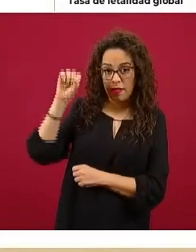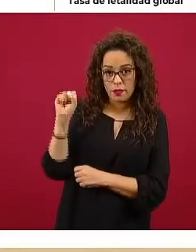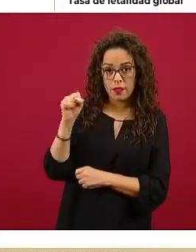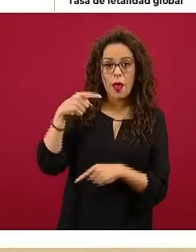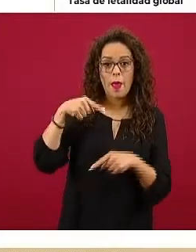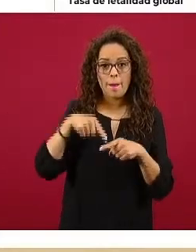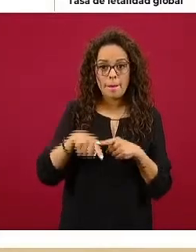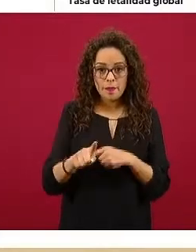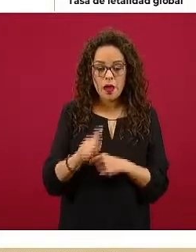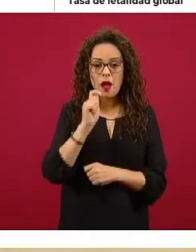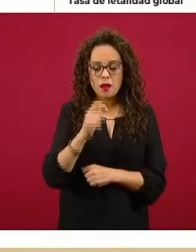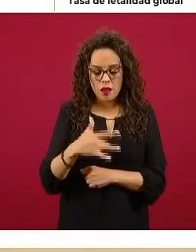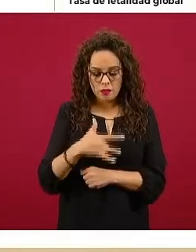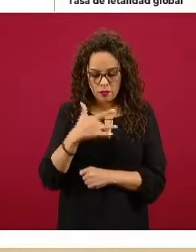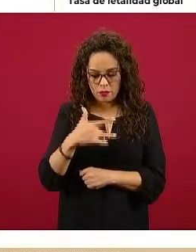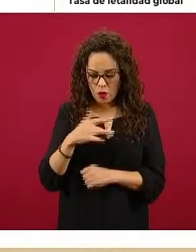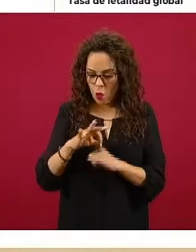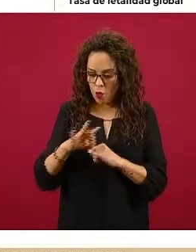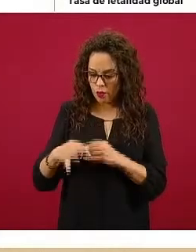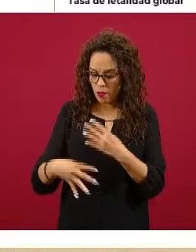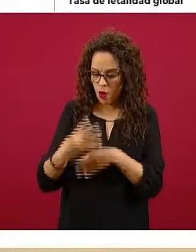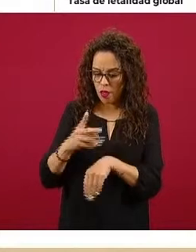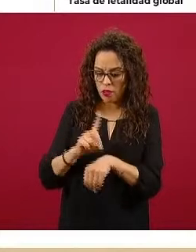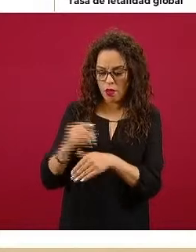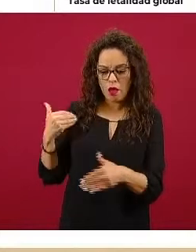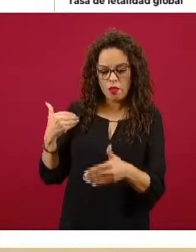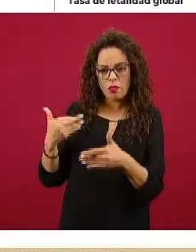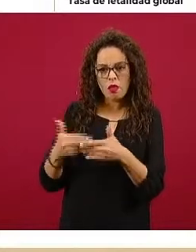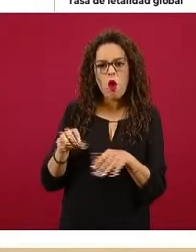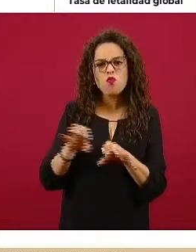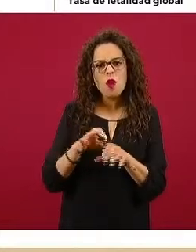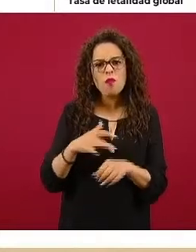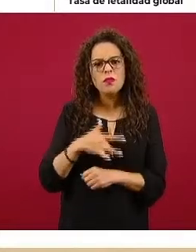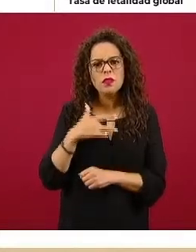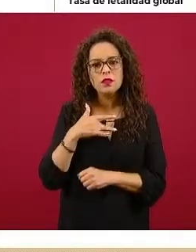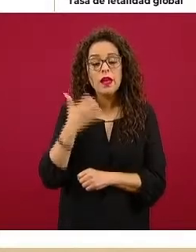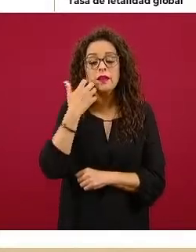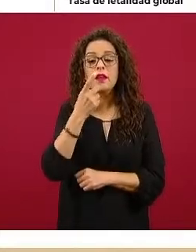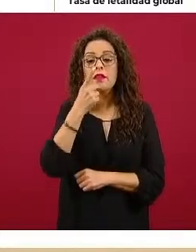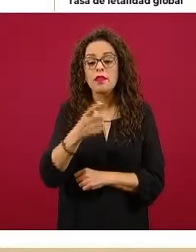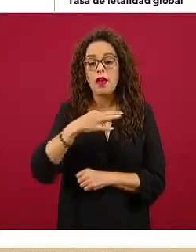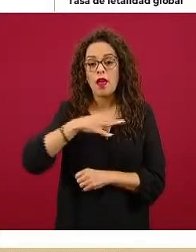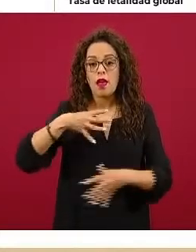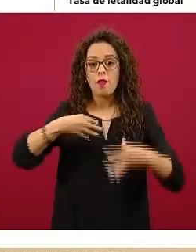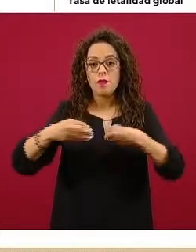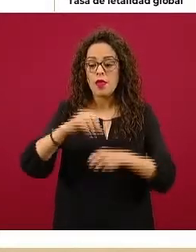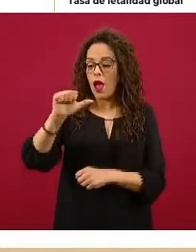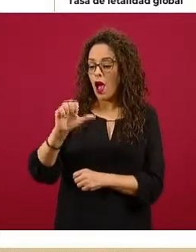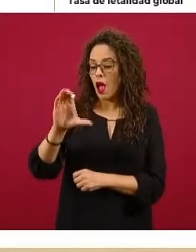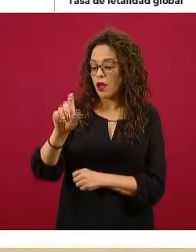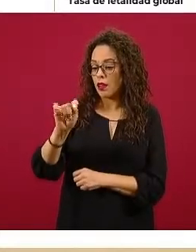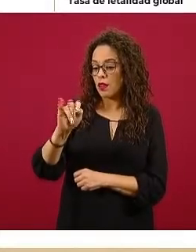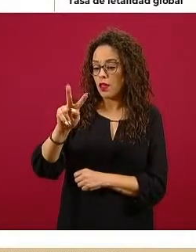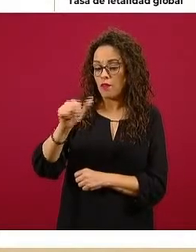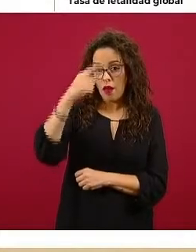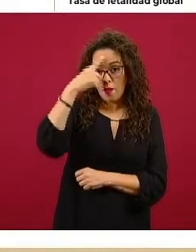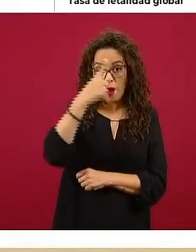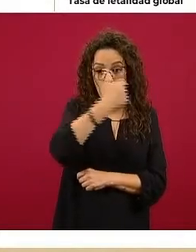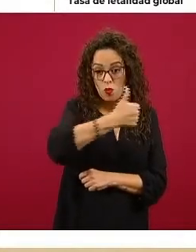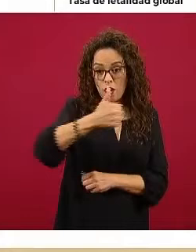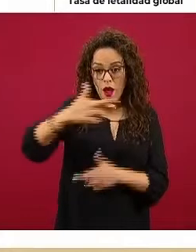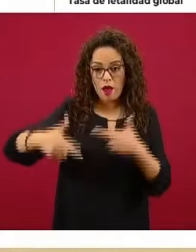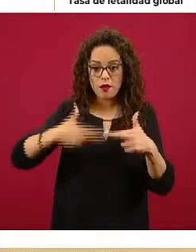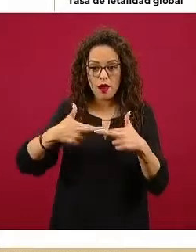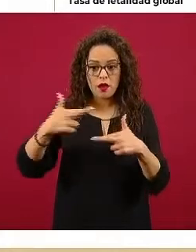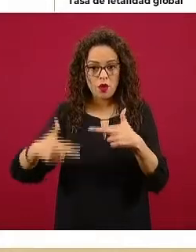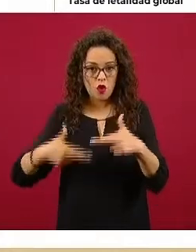con signos y síntomas en los últimos 14 días, es decir, la epidemia activa para cada una de estas regiones, y hace una